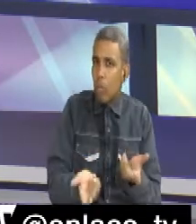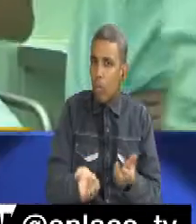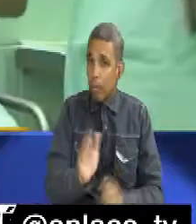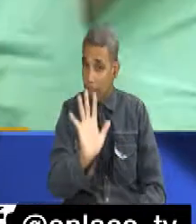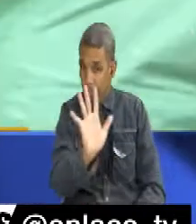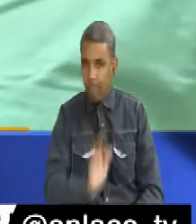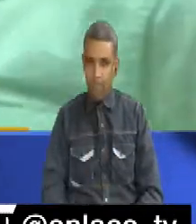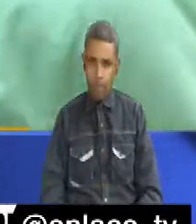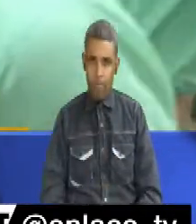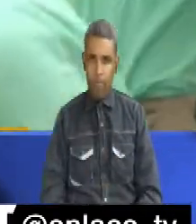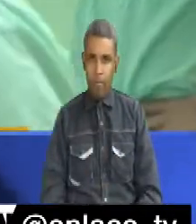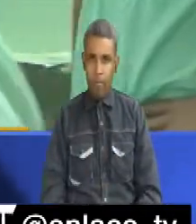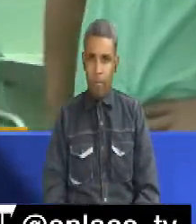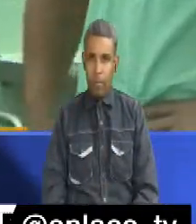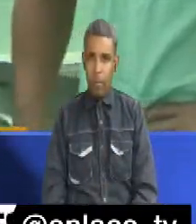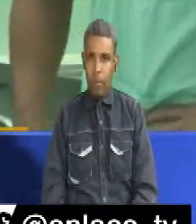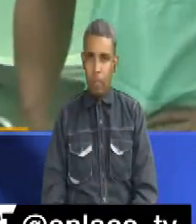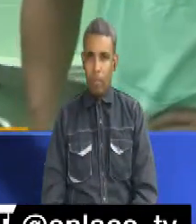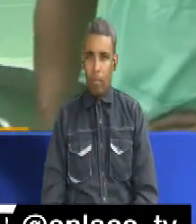Ya volvemos.